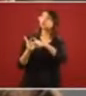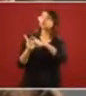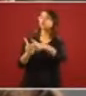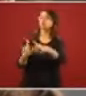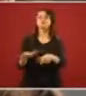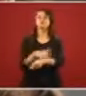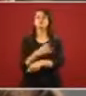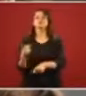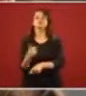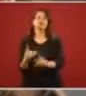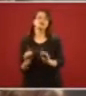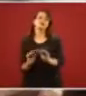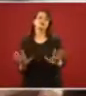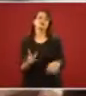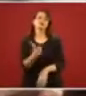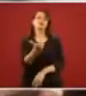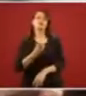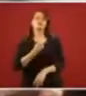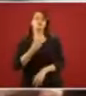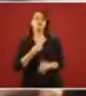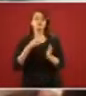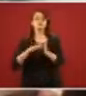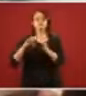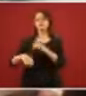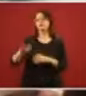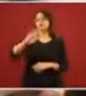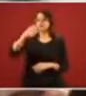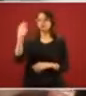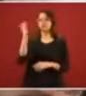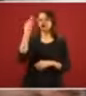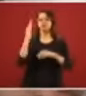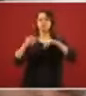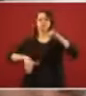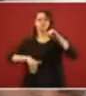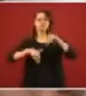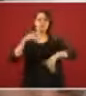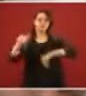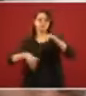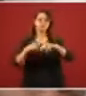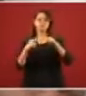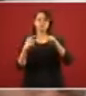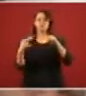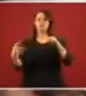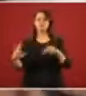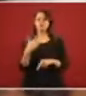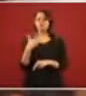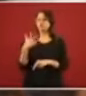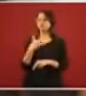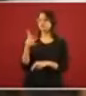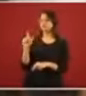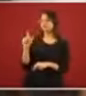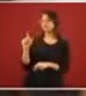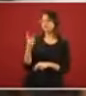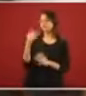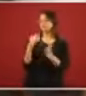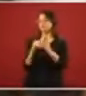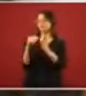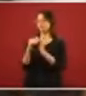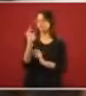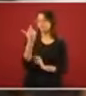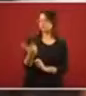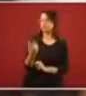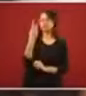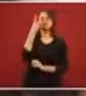económicamente. Hay un presidente, por ejemplo, de la Federación de Natación que tiene propiedades por más de 22 millones de pesos que su salario no lo sustenta.